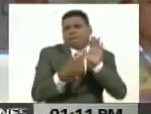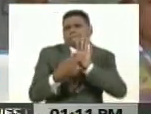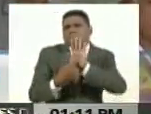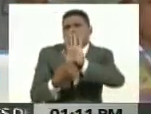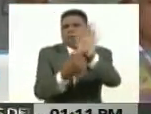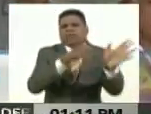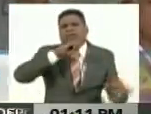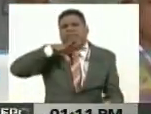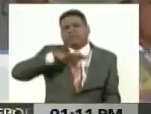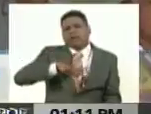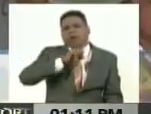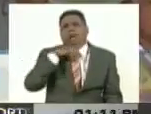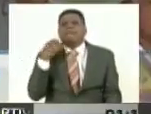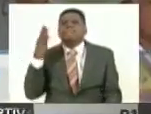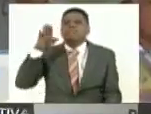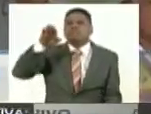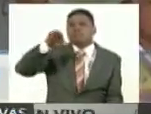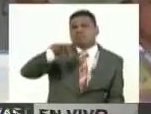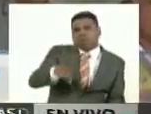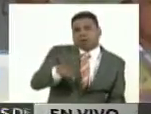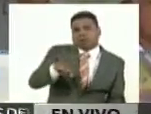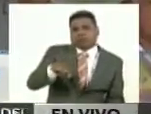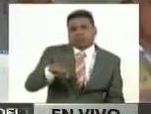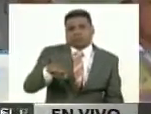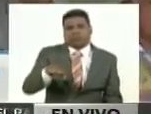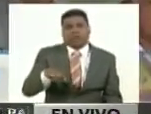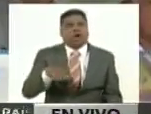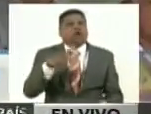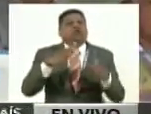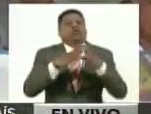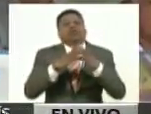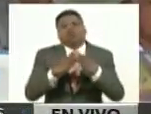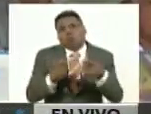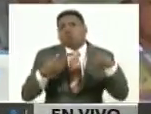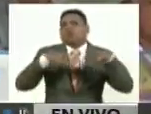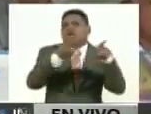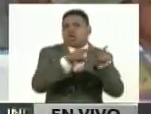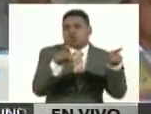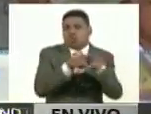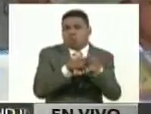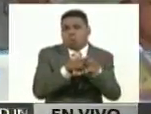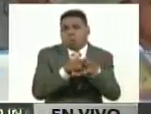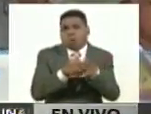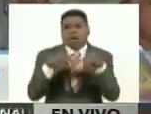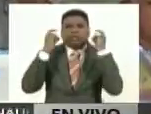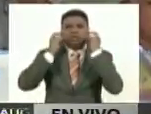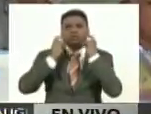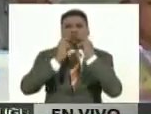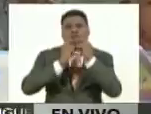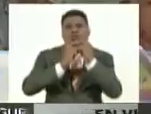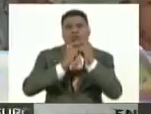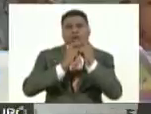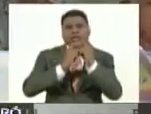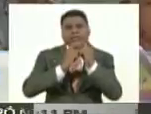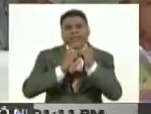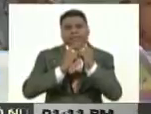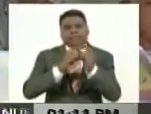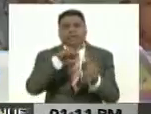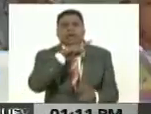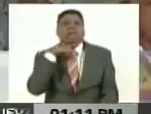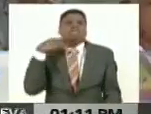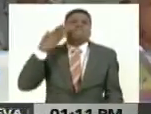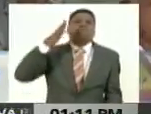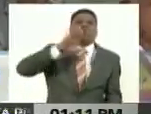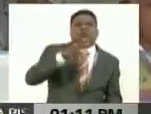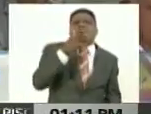Muerto, asesinado en Berruecos. Todo el que sea como Antonio José de Sucre terminará asesinado